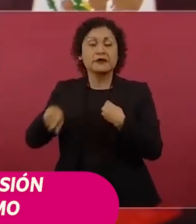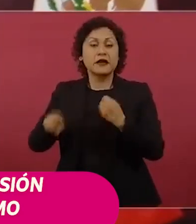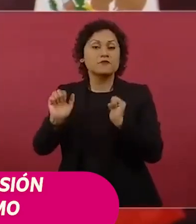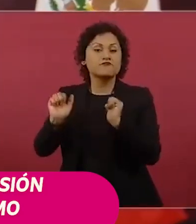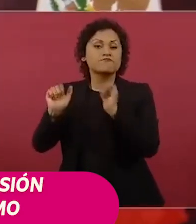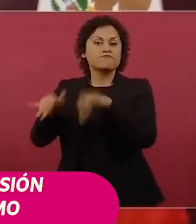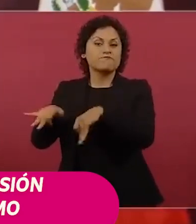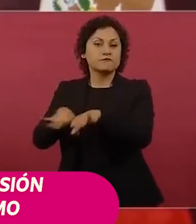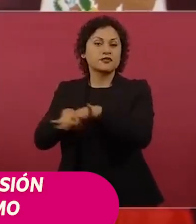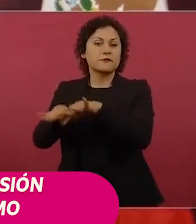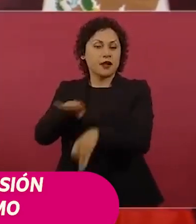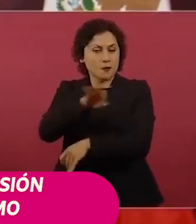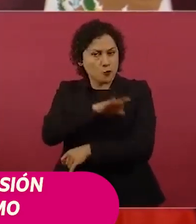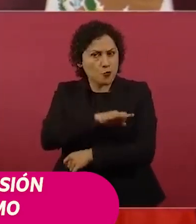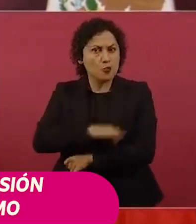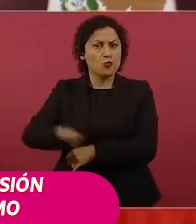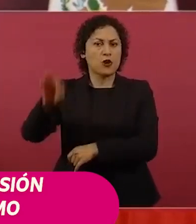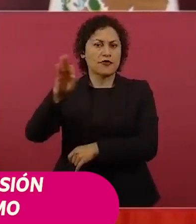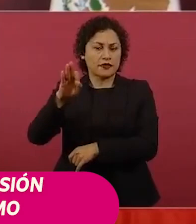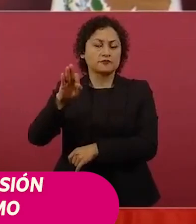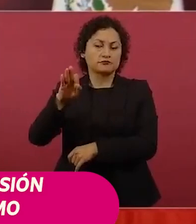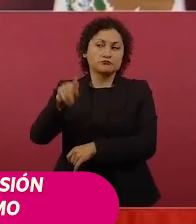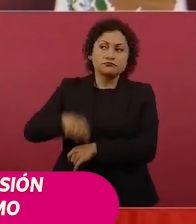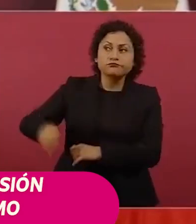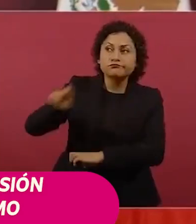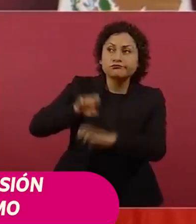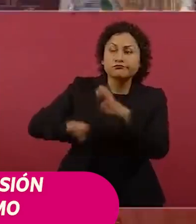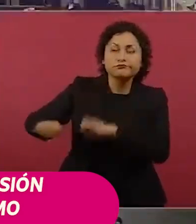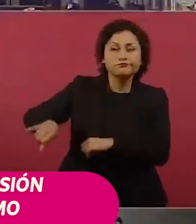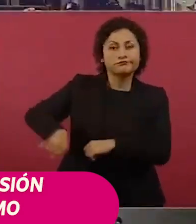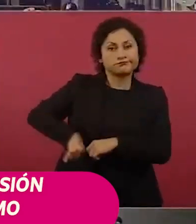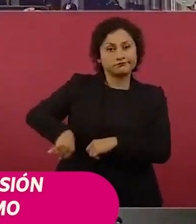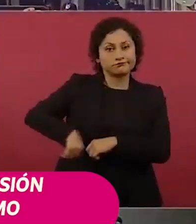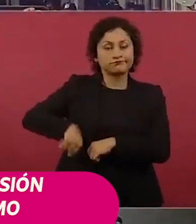Entonces, ese es el proyecto del Istmo.